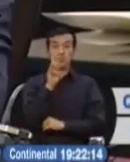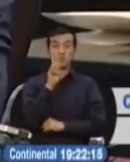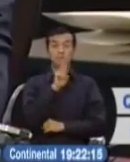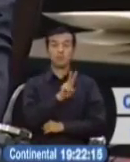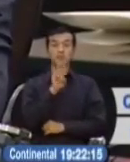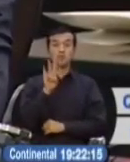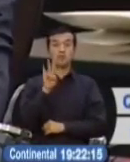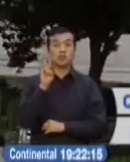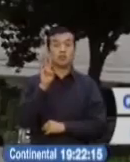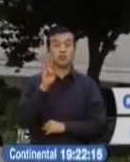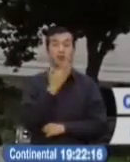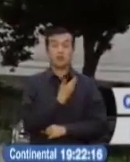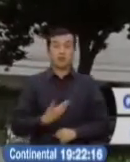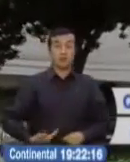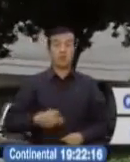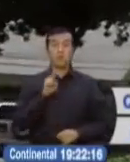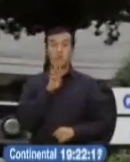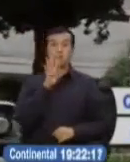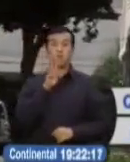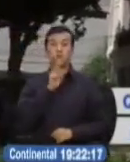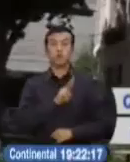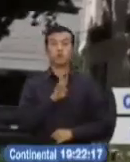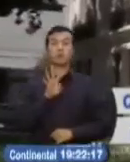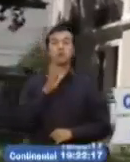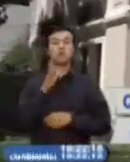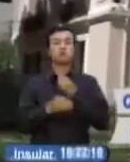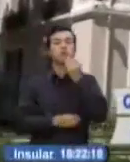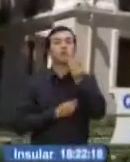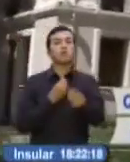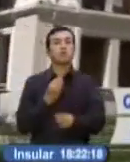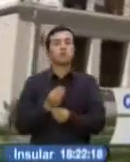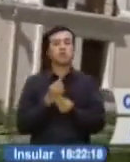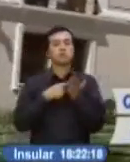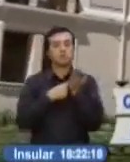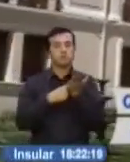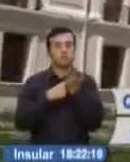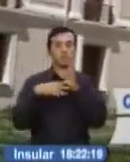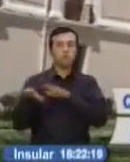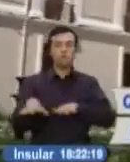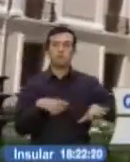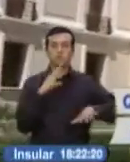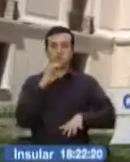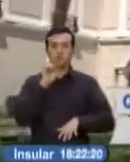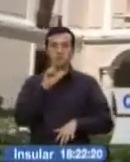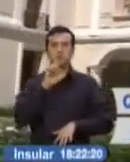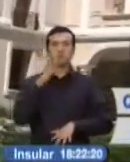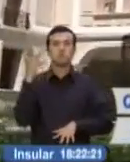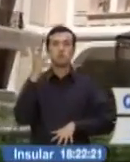27 de enero, el 24 y 25 se realizará una reunión de coordinadores nacionales de CELAC